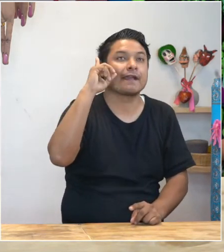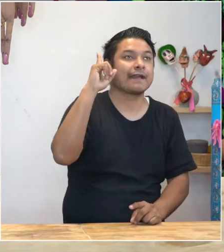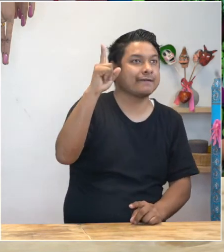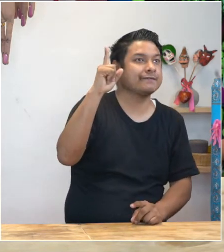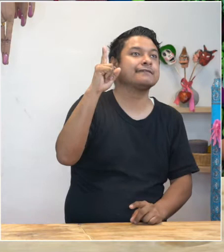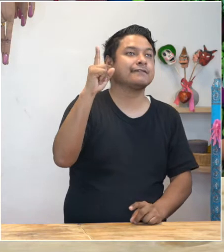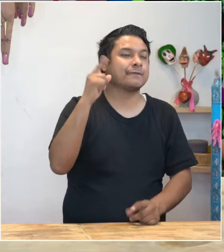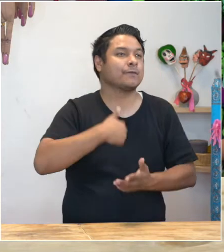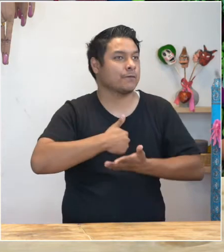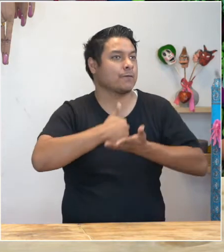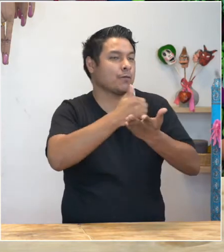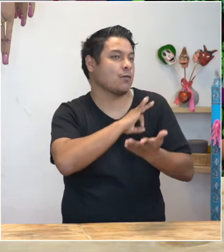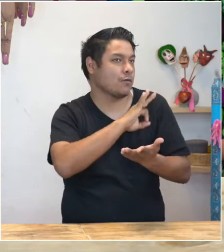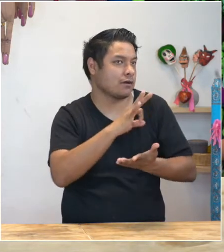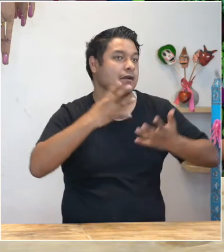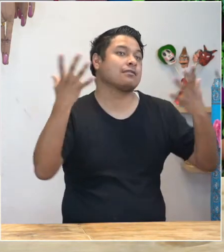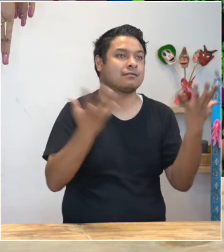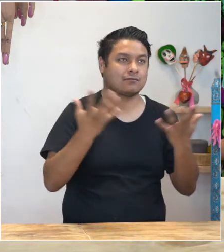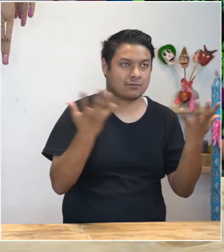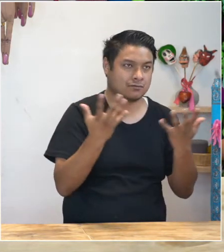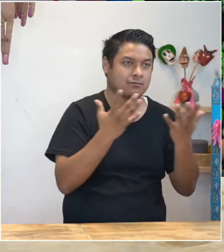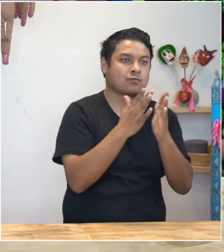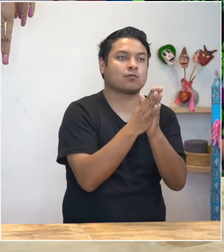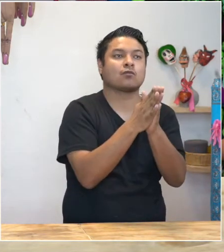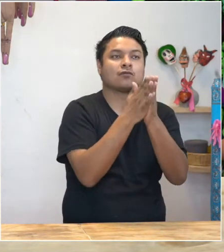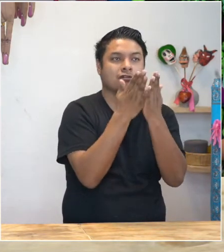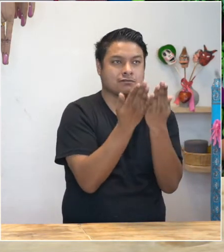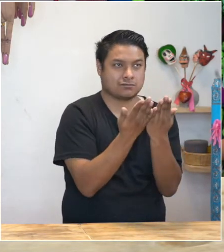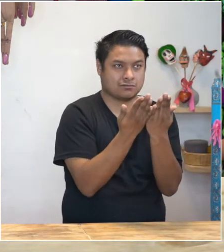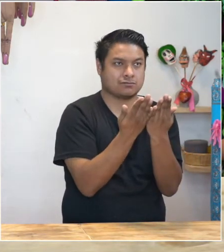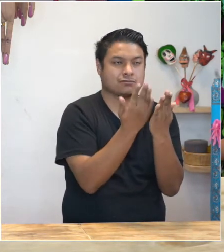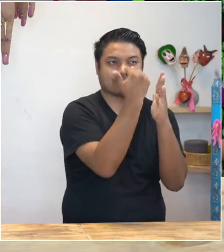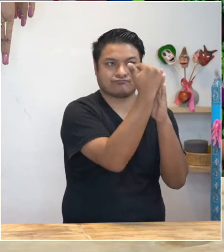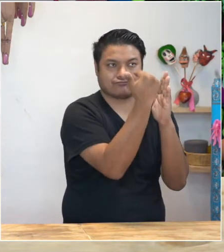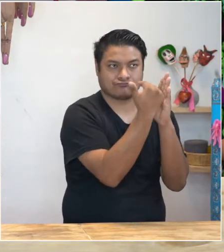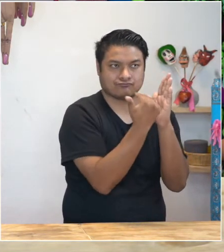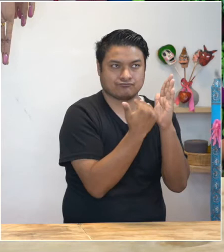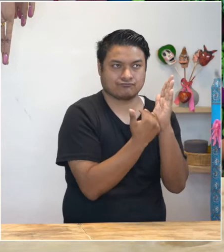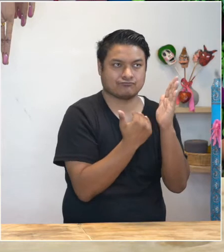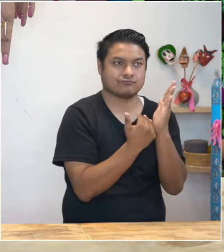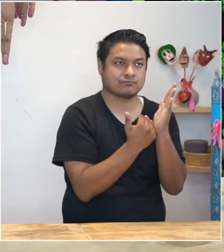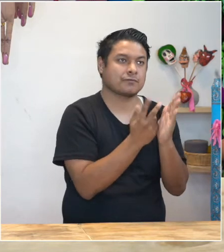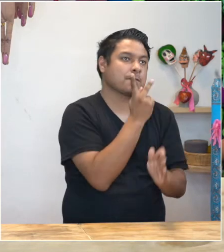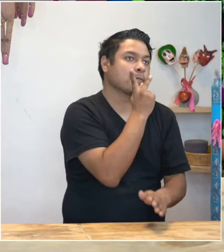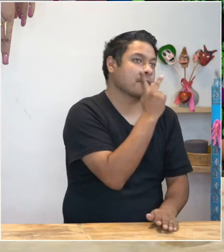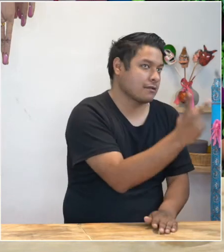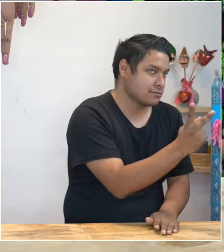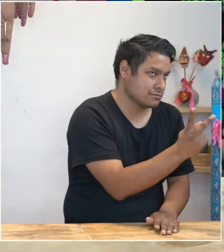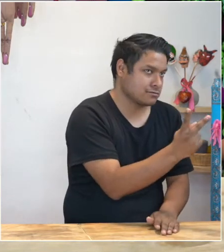los trabajadores del banco y que ellos tuvieran las herramientas para poder comunicarse una vez que llegara una persona